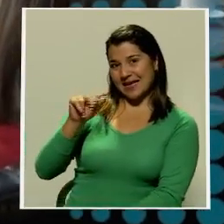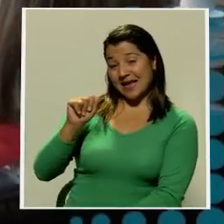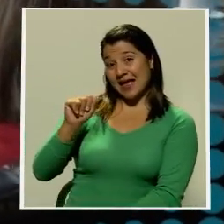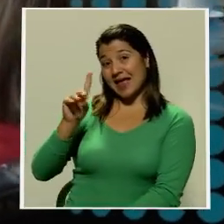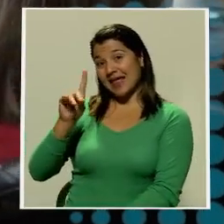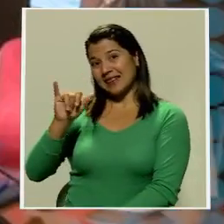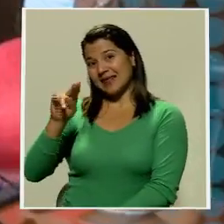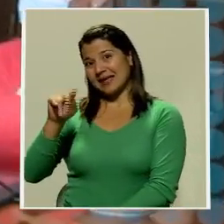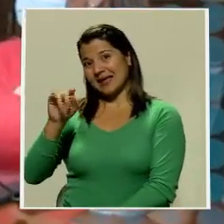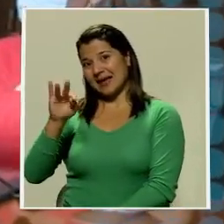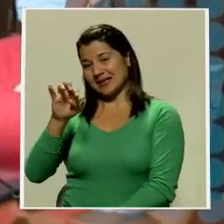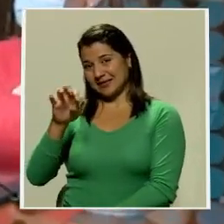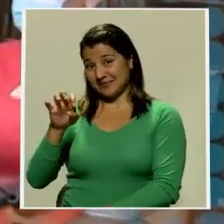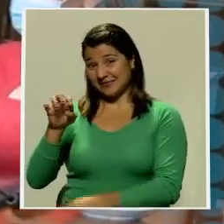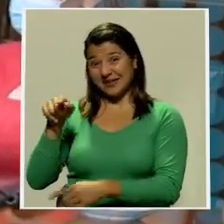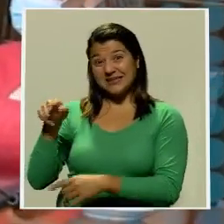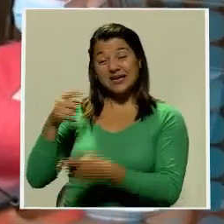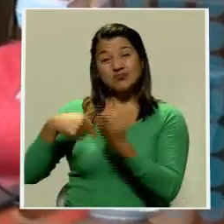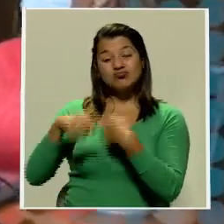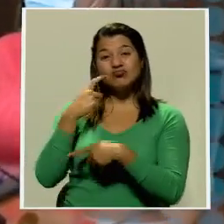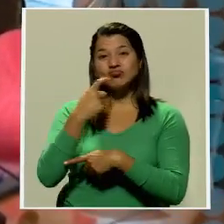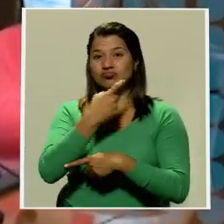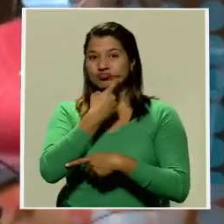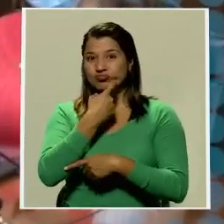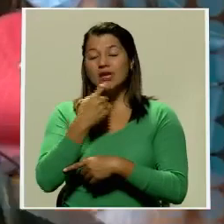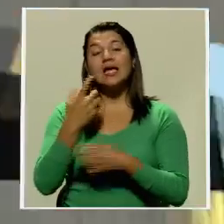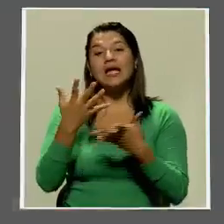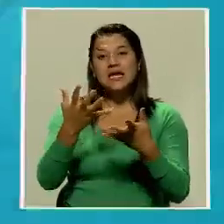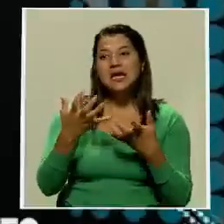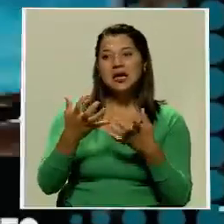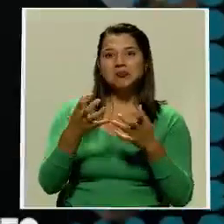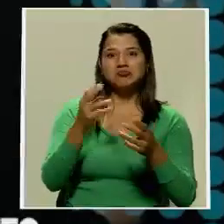llevaría el gobierno ante el Fondo Monetario Internacional.